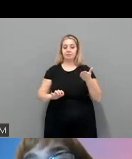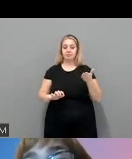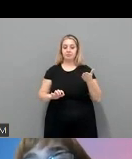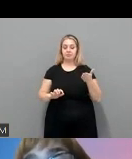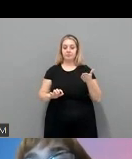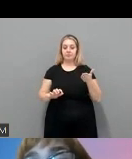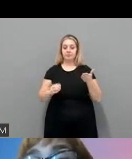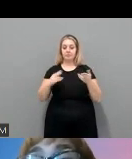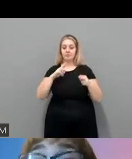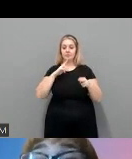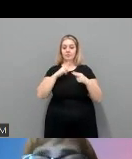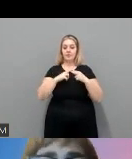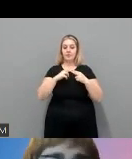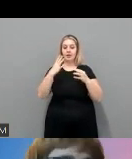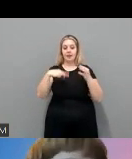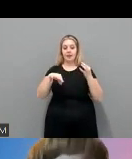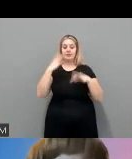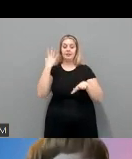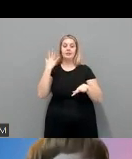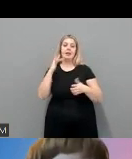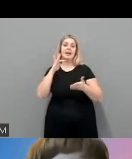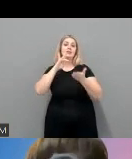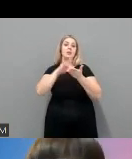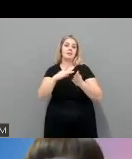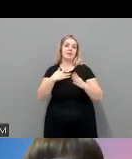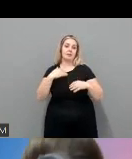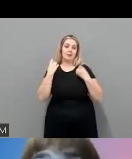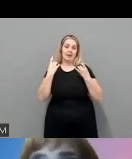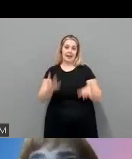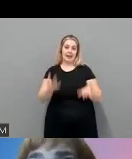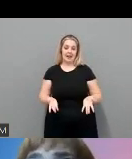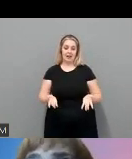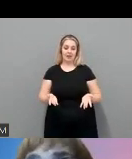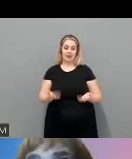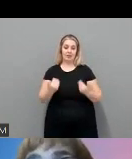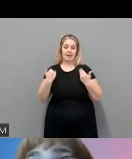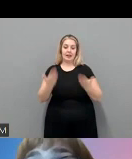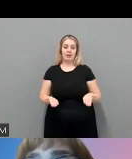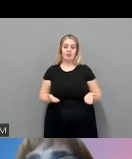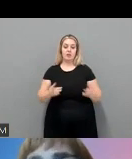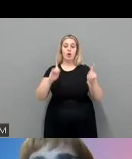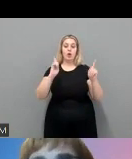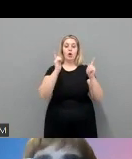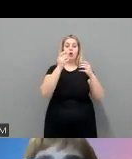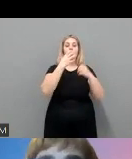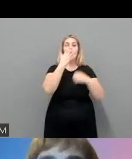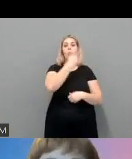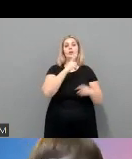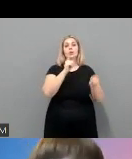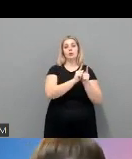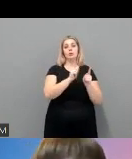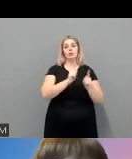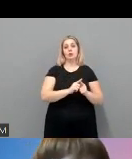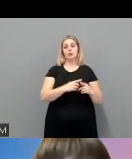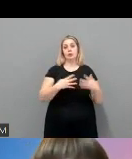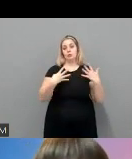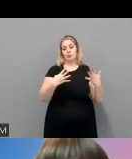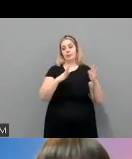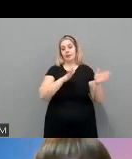ese relato que se llama Érase una vez un regalo. Son 9 microrrelatos, 9 cuentos